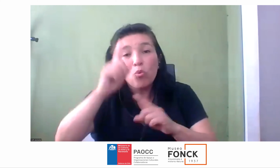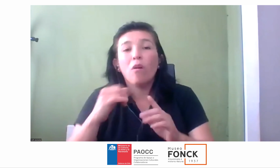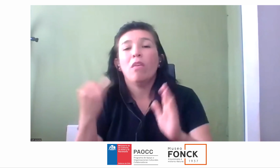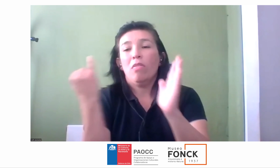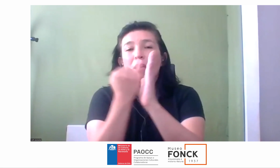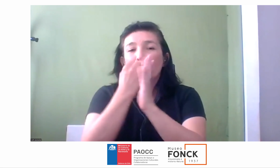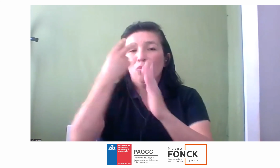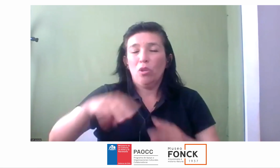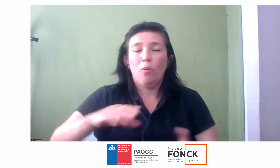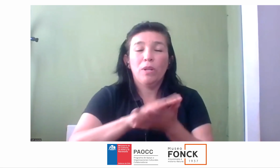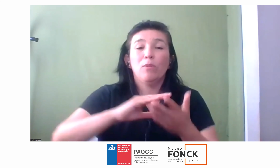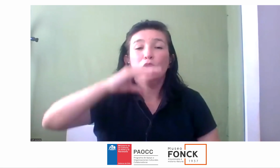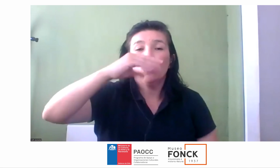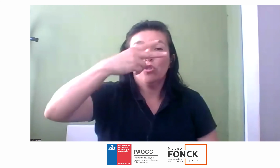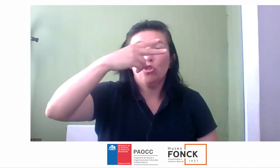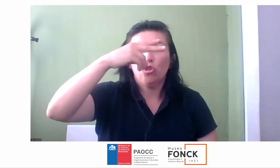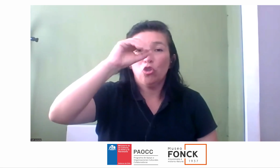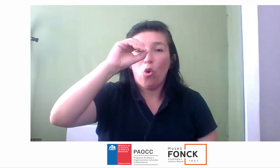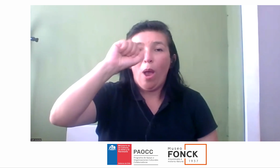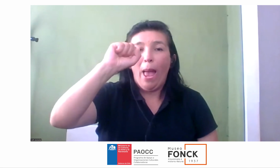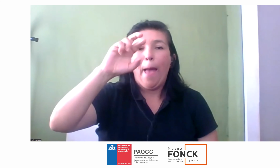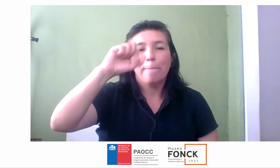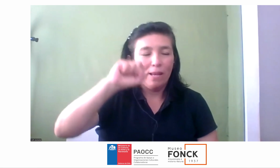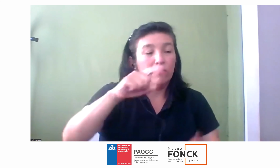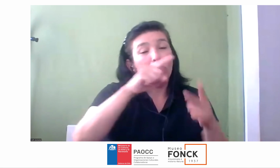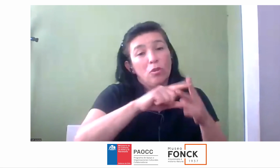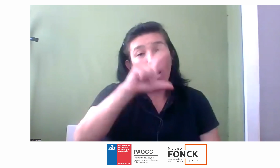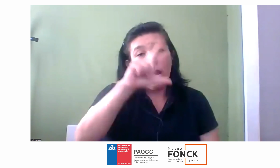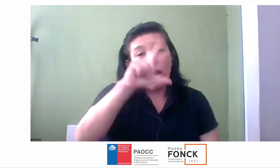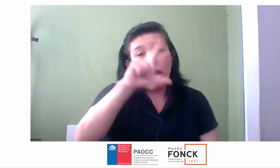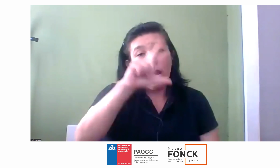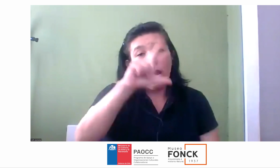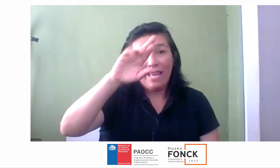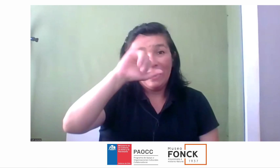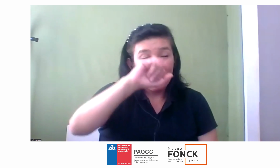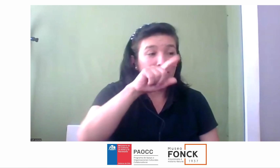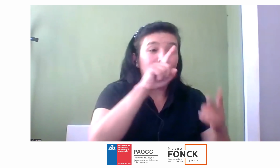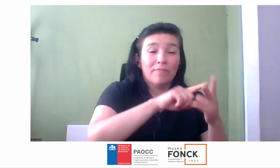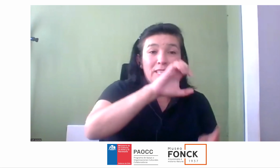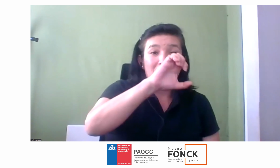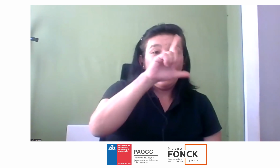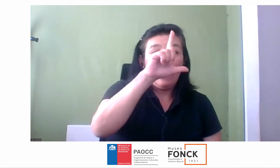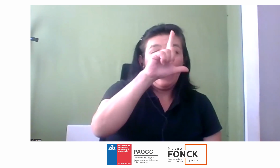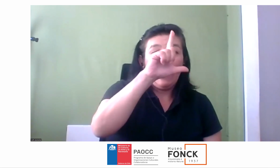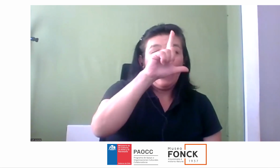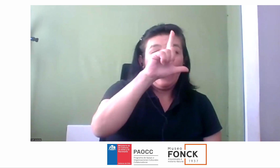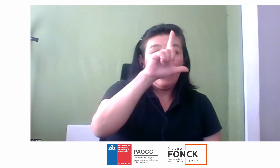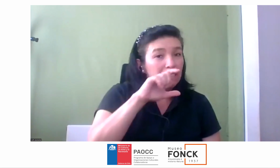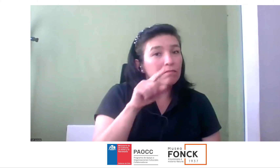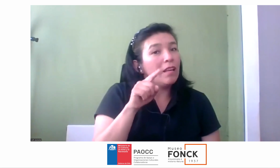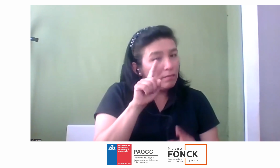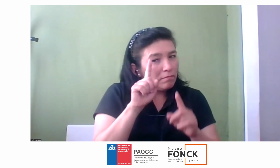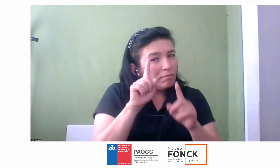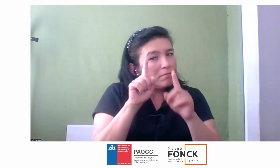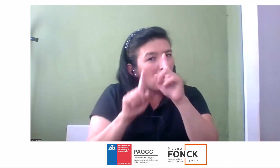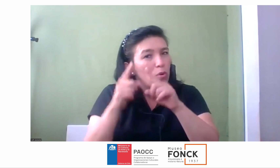Valle del Choapa respecto a los que se encuentran en el Limarí o en el Elqui, ¿ya? Tienen ciertas variaciones y tienen ciertas diferencias que nos hablan de que